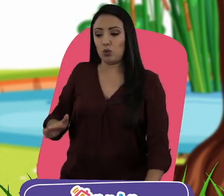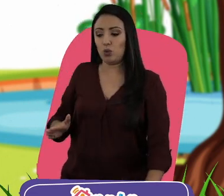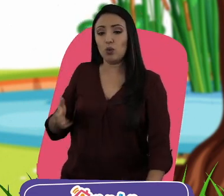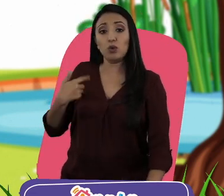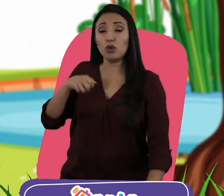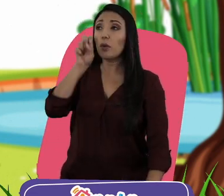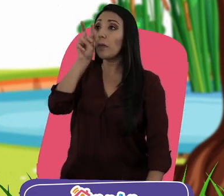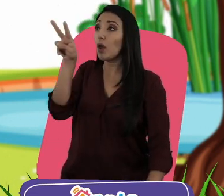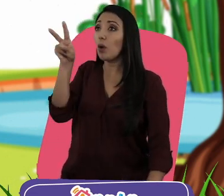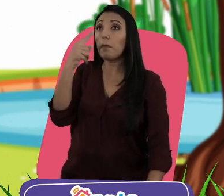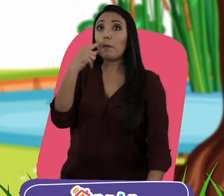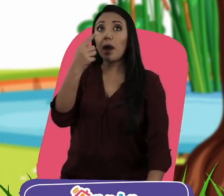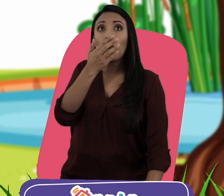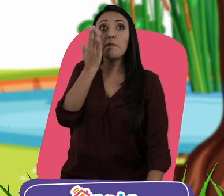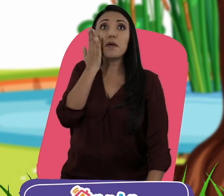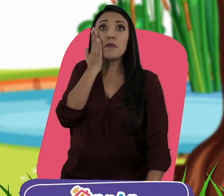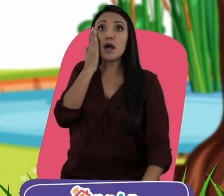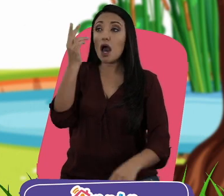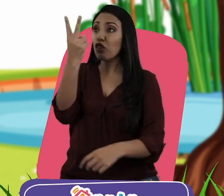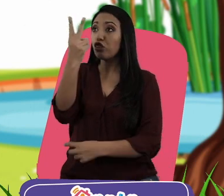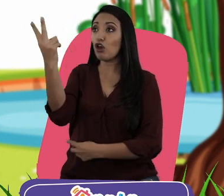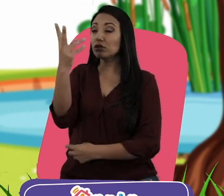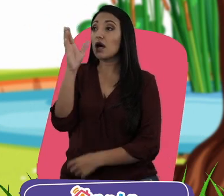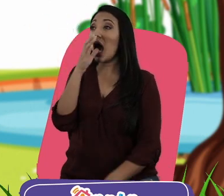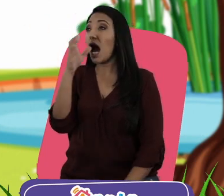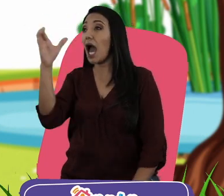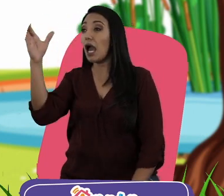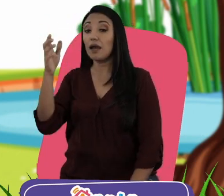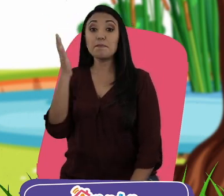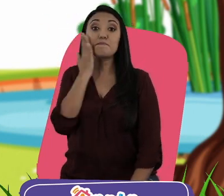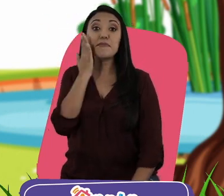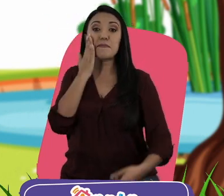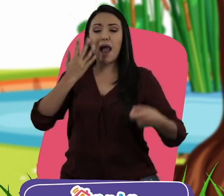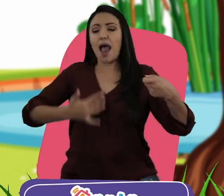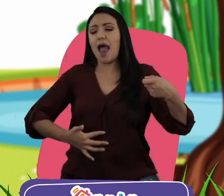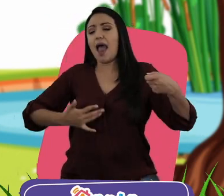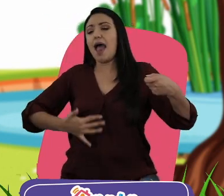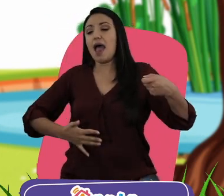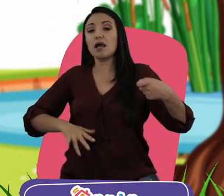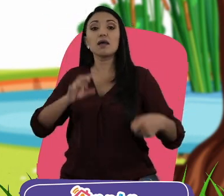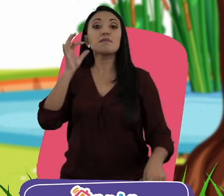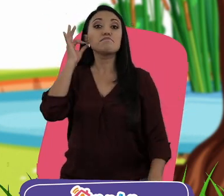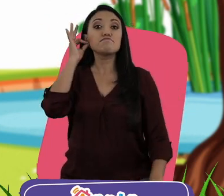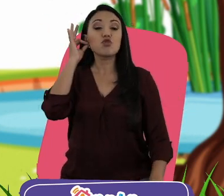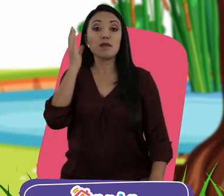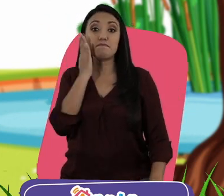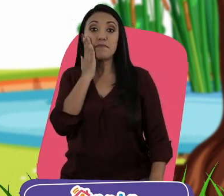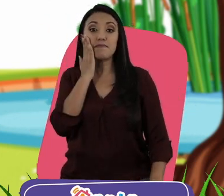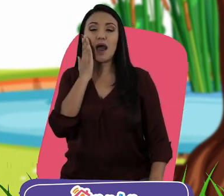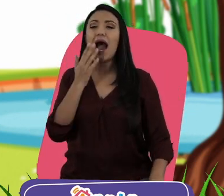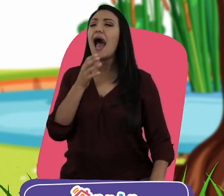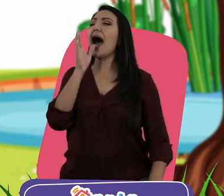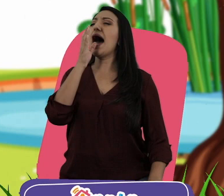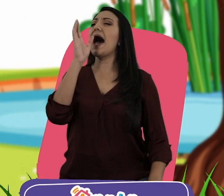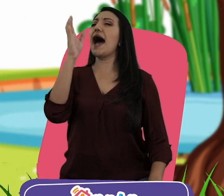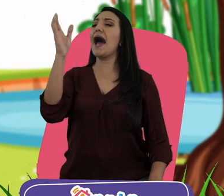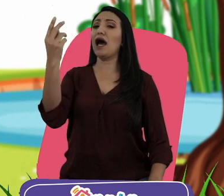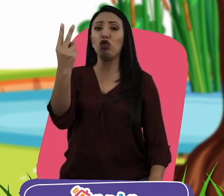papá y a mi mamá cantar juntos. Mi papá tocaba la guitarra, le hacía la segunda voz y mi mamá era la primera voz.